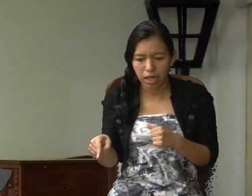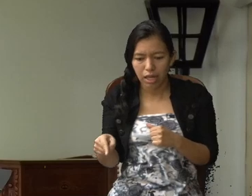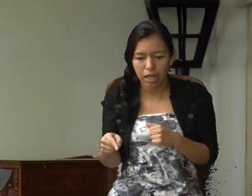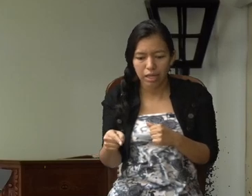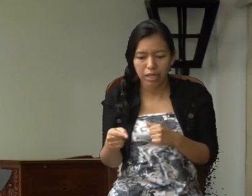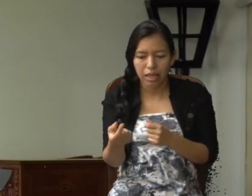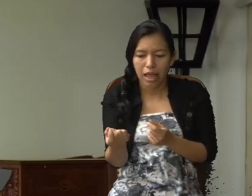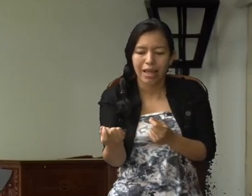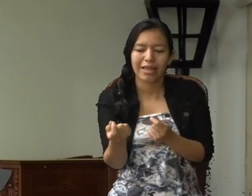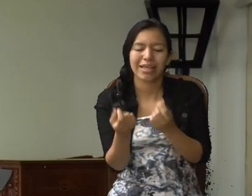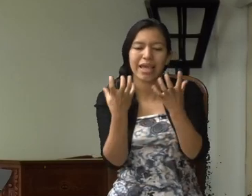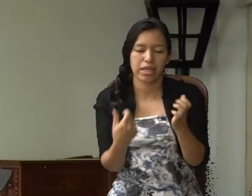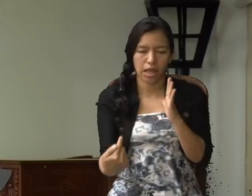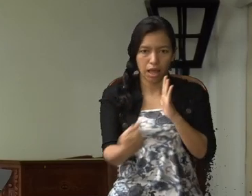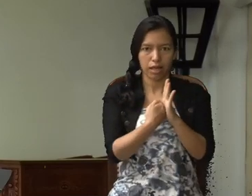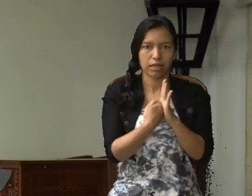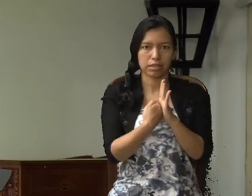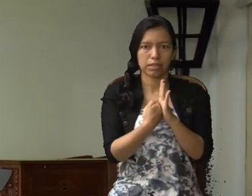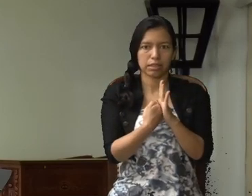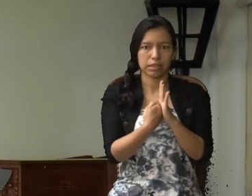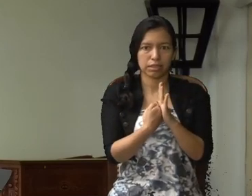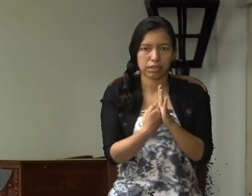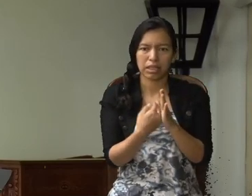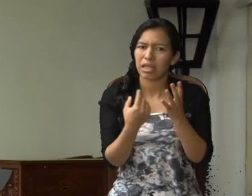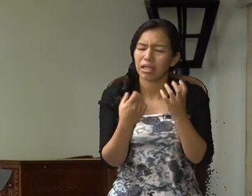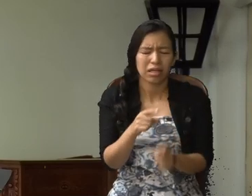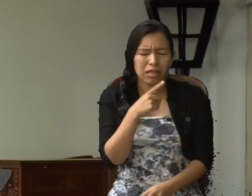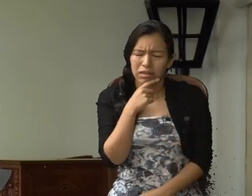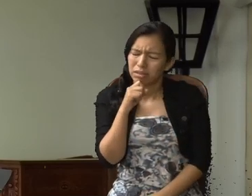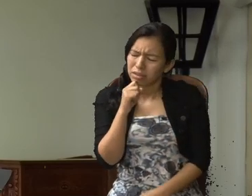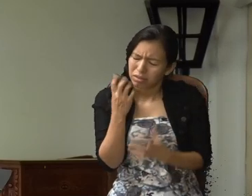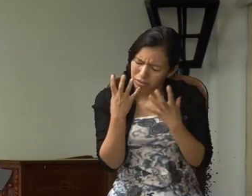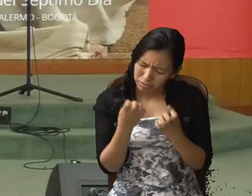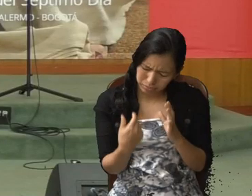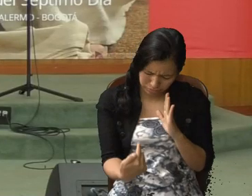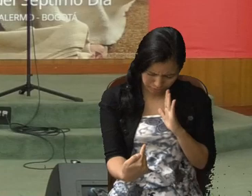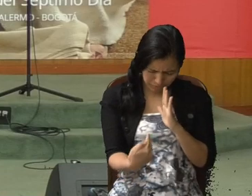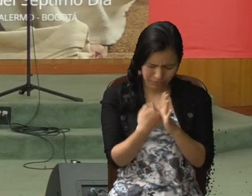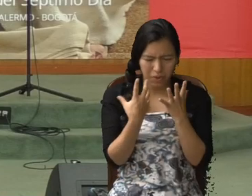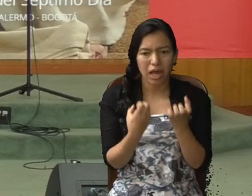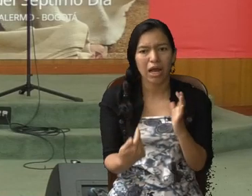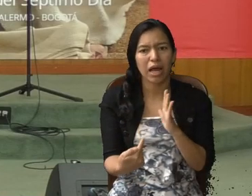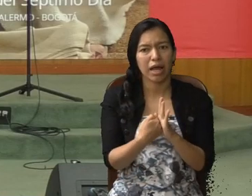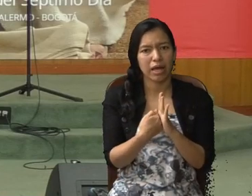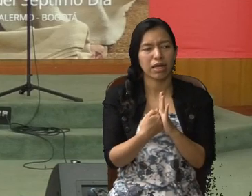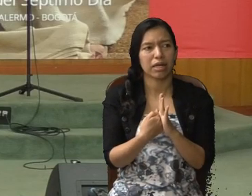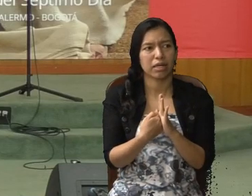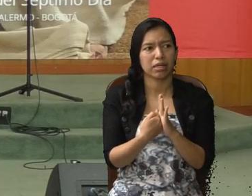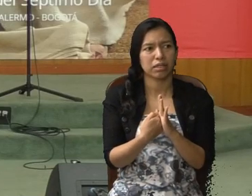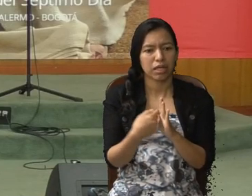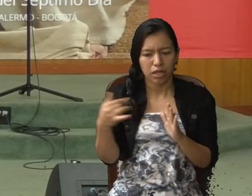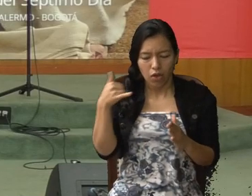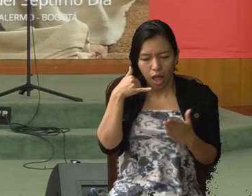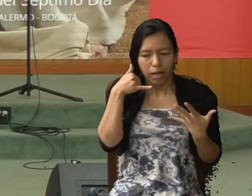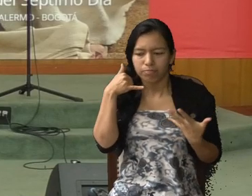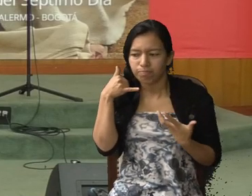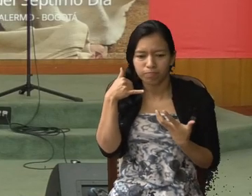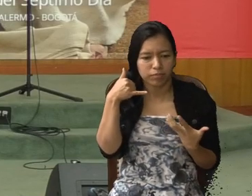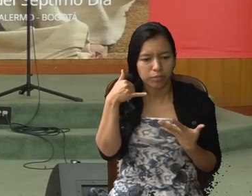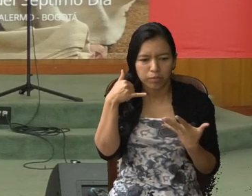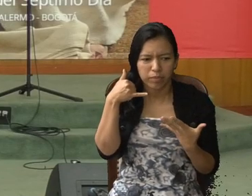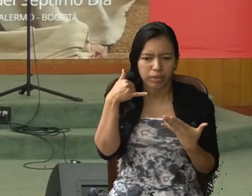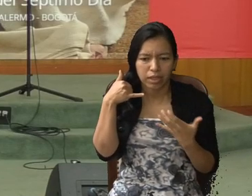suicidarse. Estaba a punto de quitarse la vida. Y en esos momentos, tal vez nosotros no estamos preparados para atender un caso